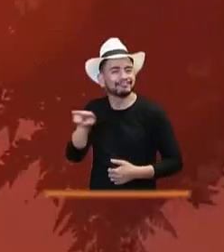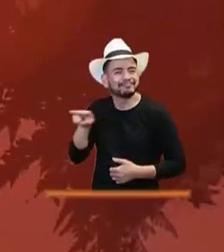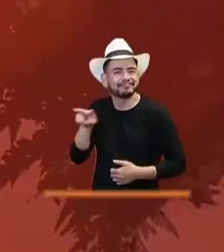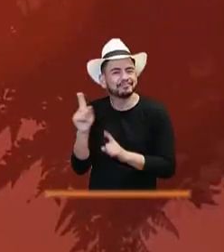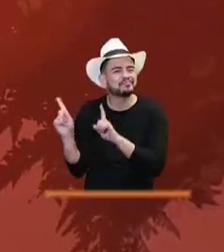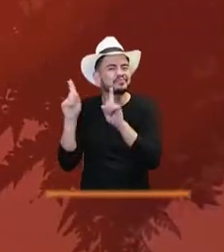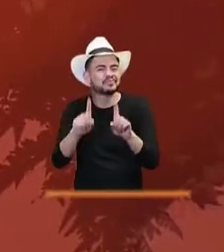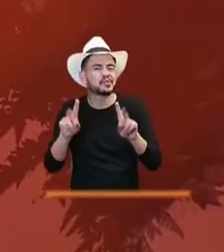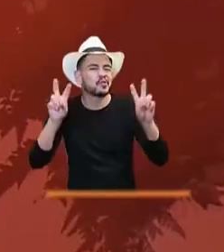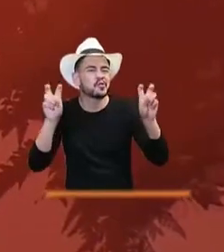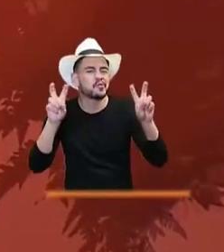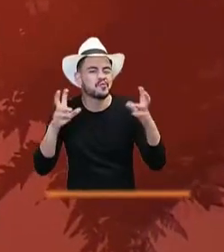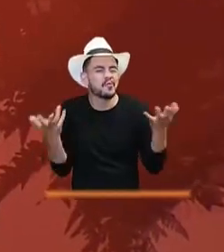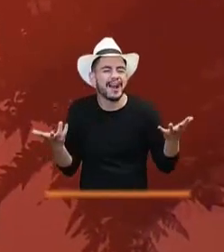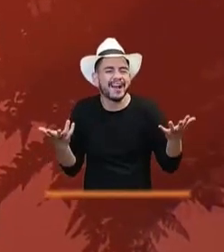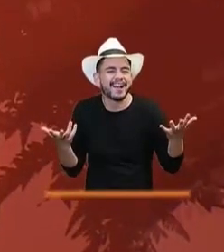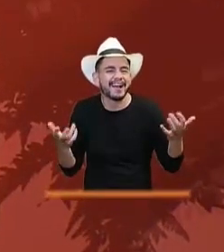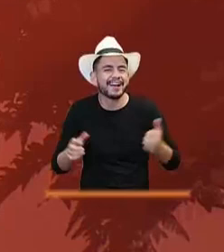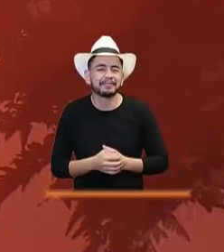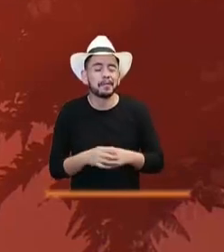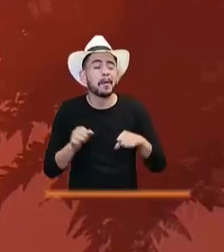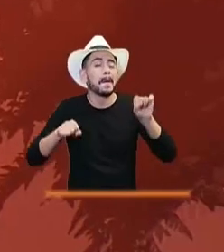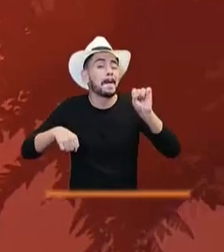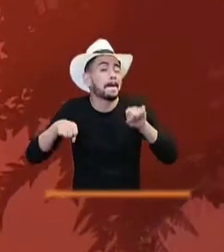el tema es posible. Ese es el tema, es